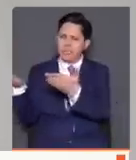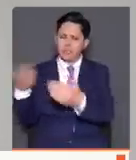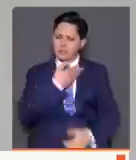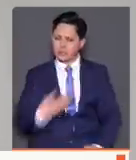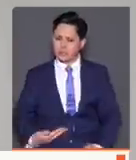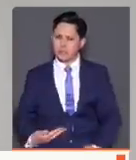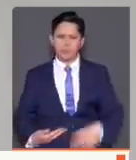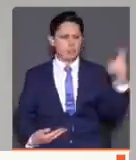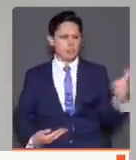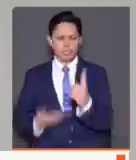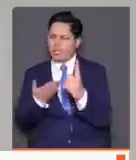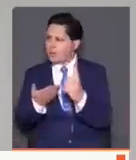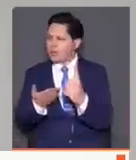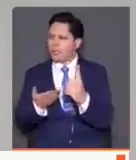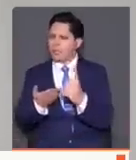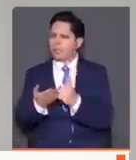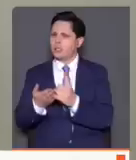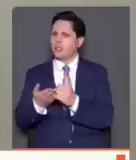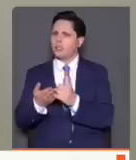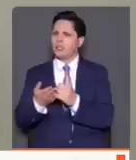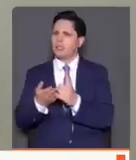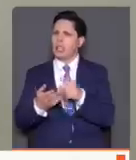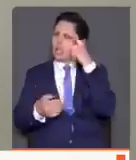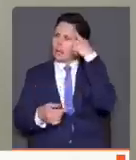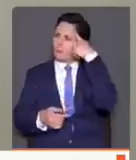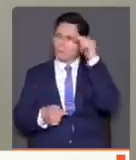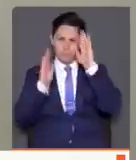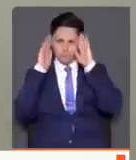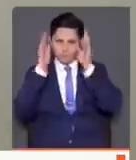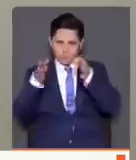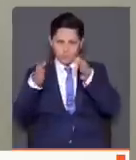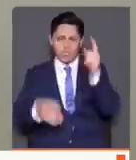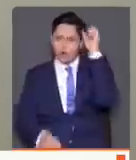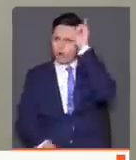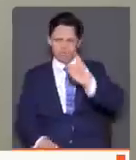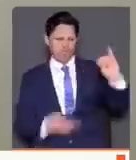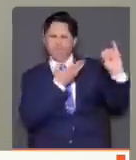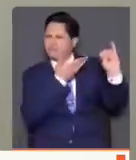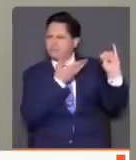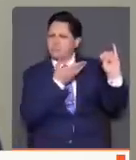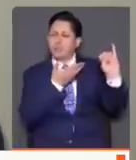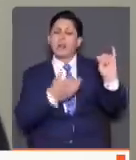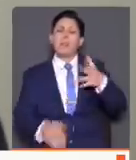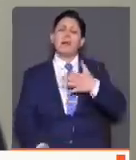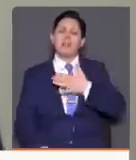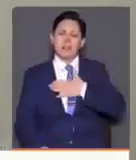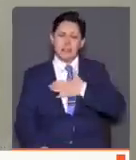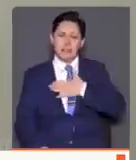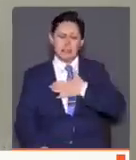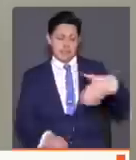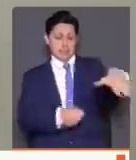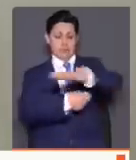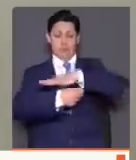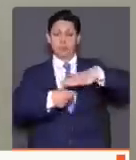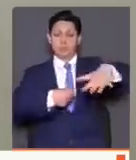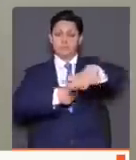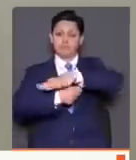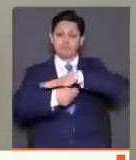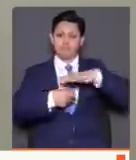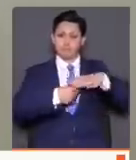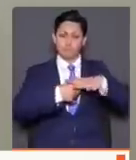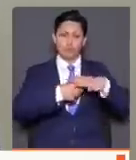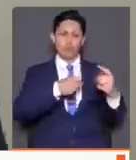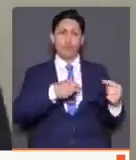general de nuestro país y no su gustito ideológico. Me parece verdaderamente que este incidente con